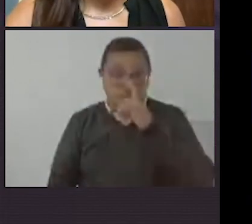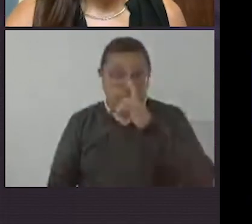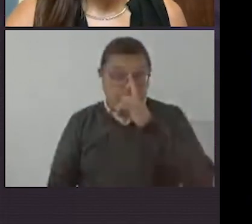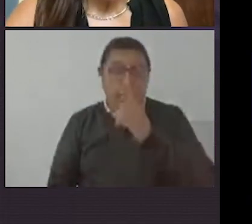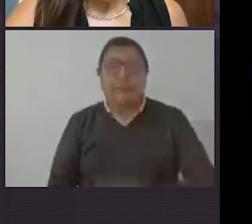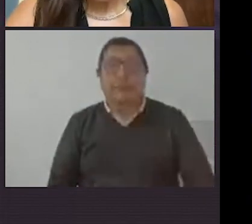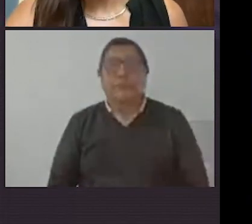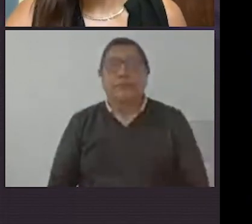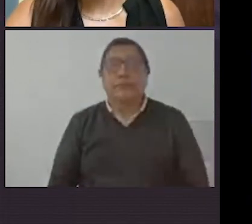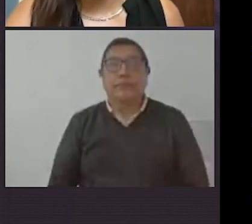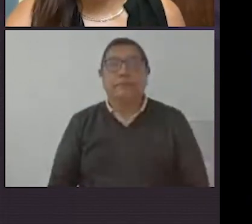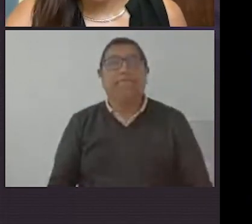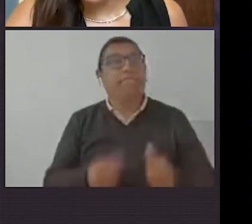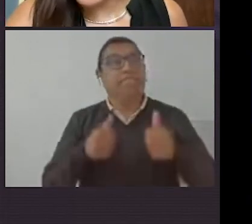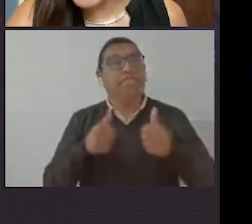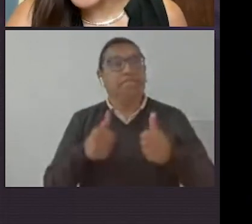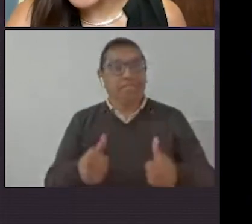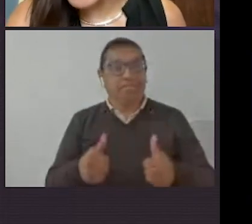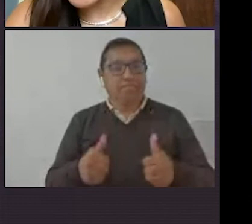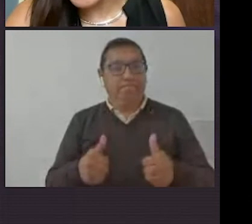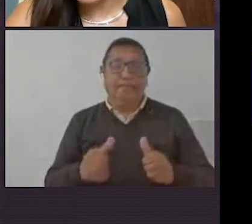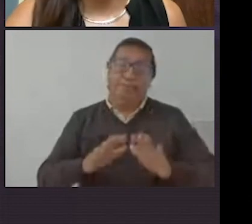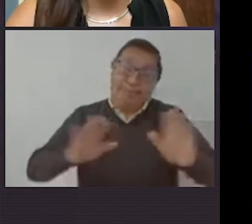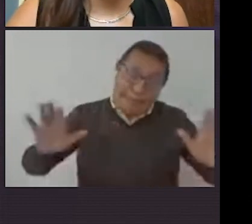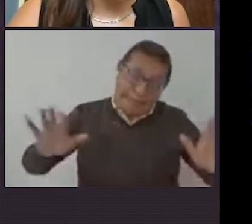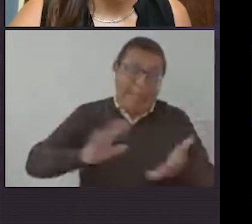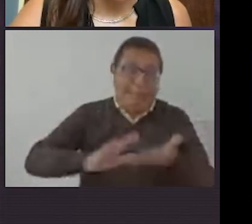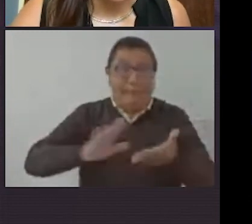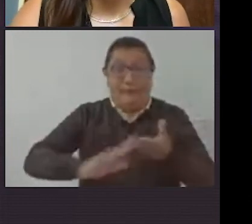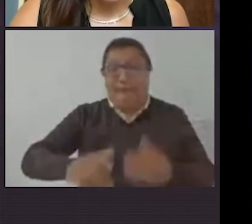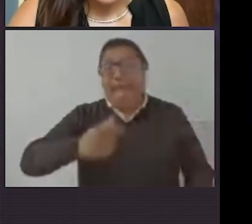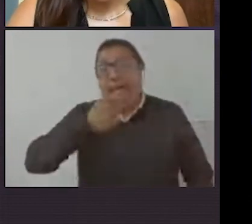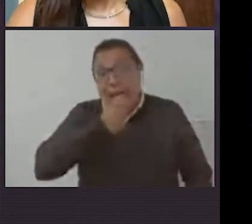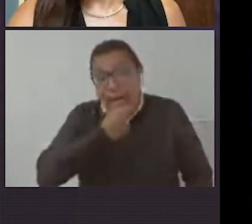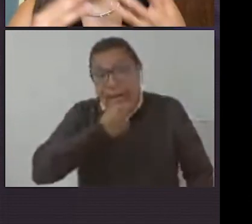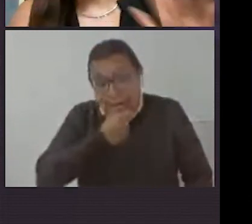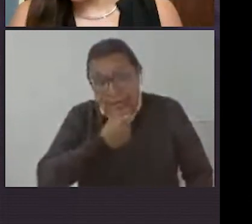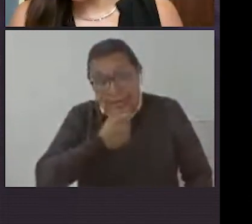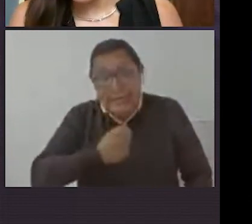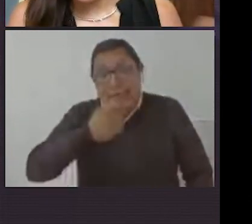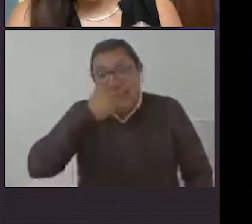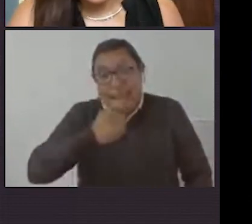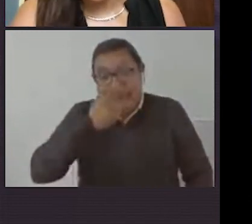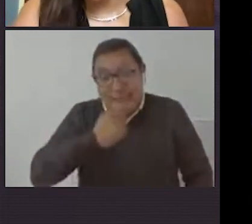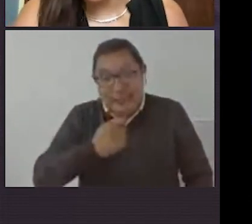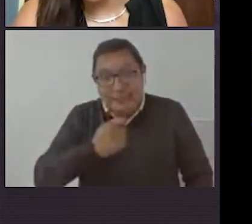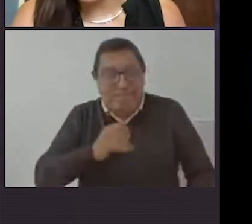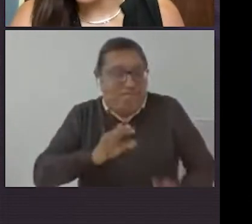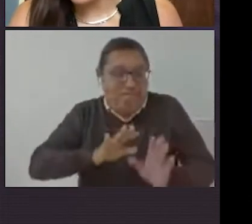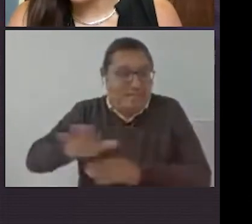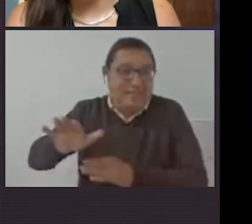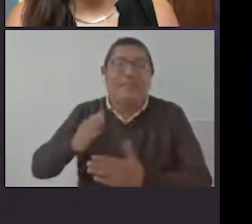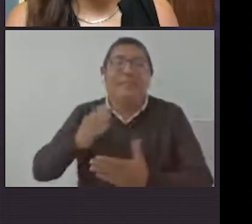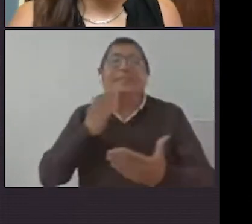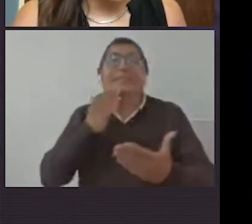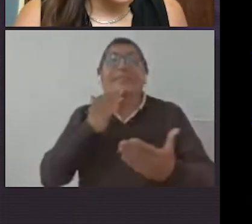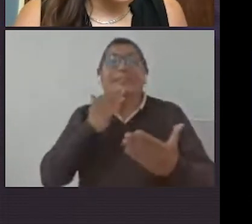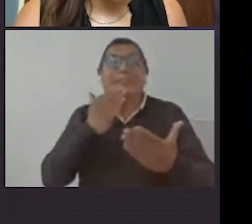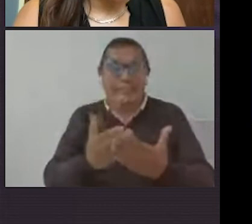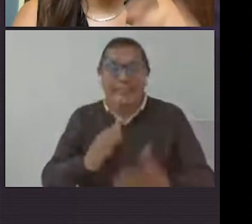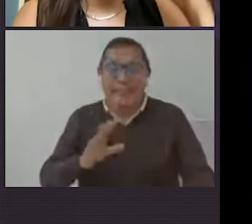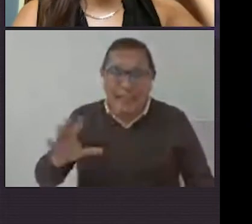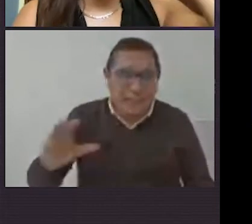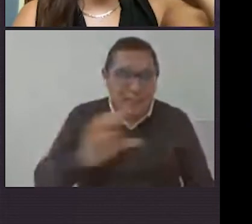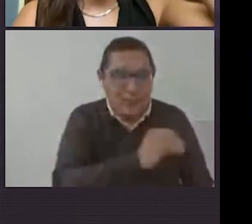Bueno, con todo y la tos y con todo y esto, les quiero agradecer a todos y todas las que estuvieron